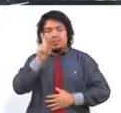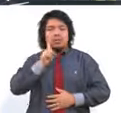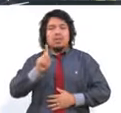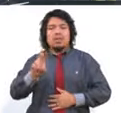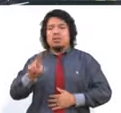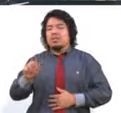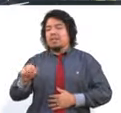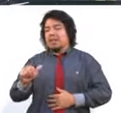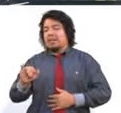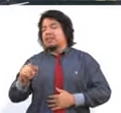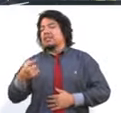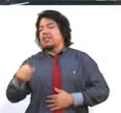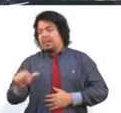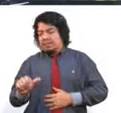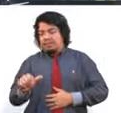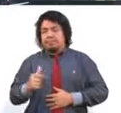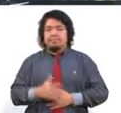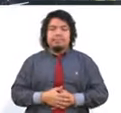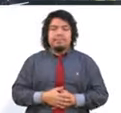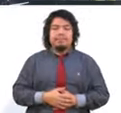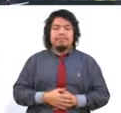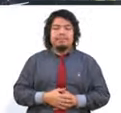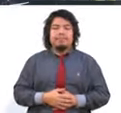dirija unas palabras.